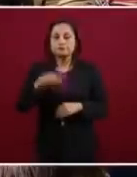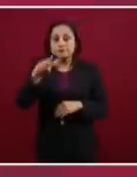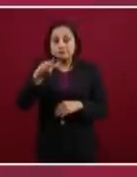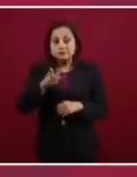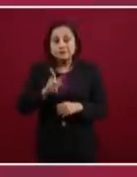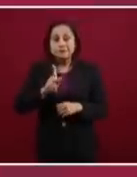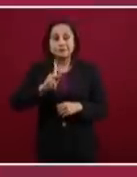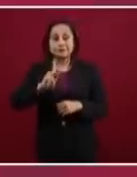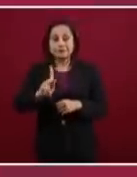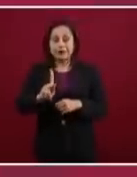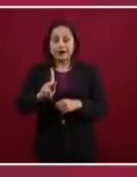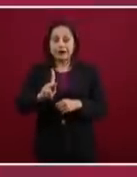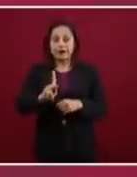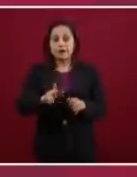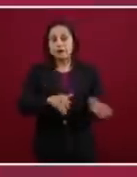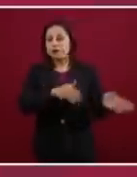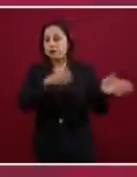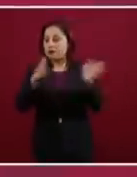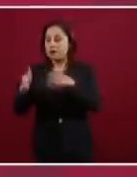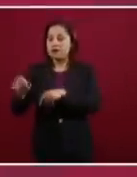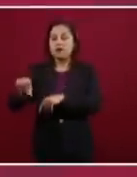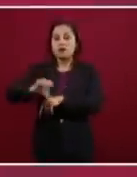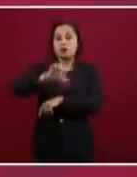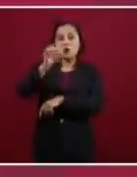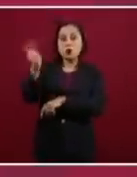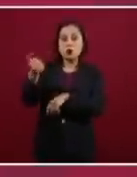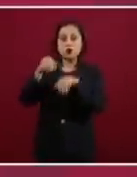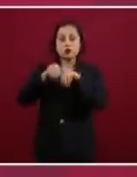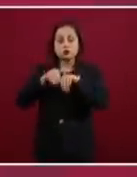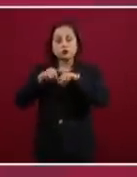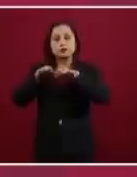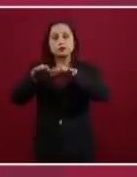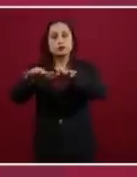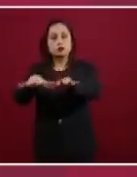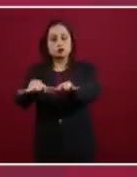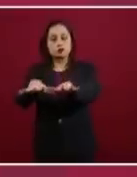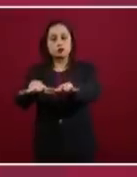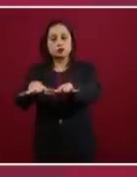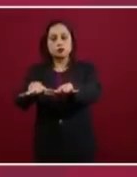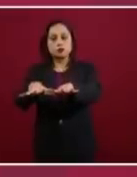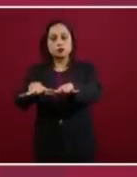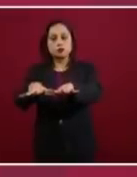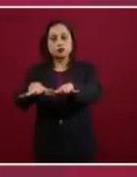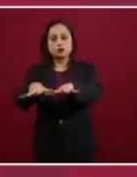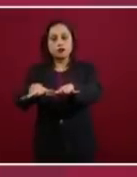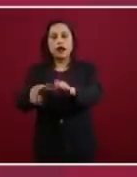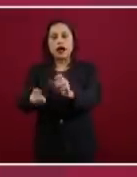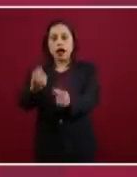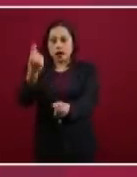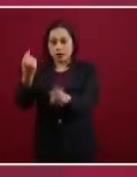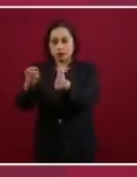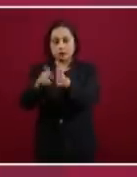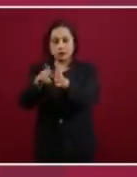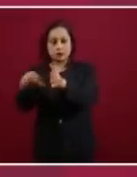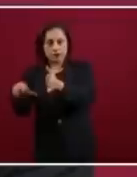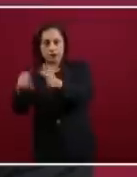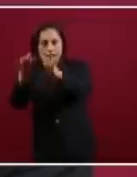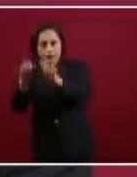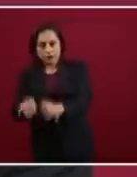versión sí que se difundió en algunos medios